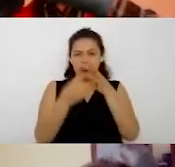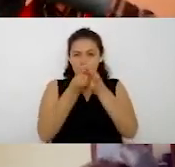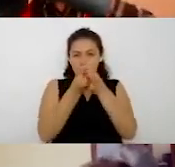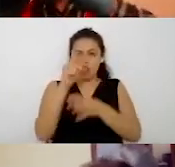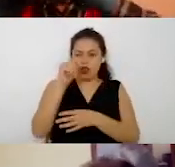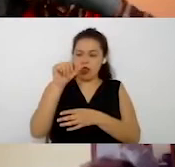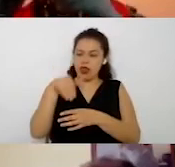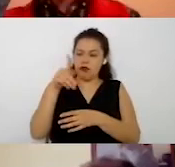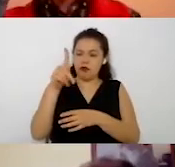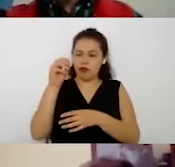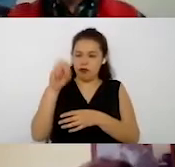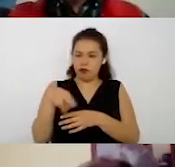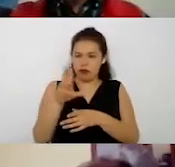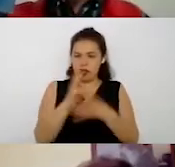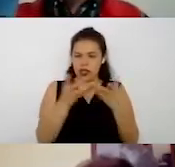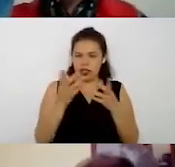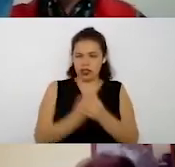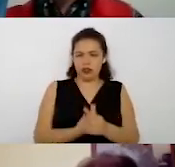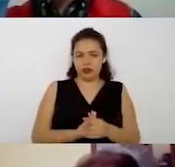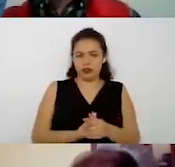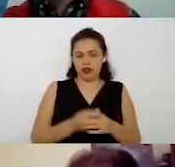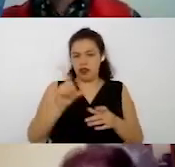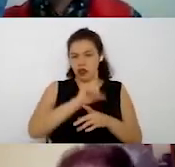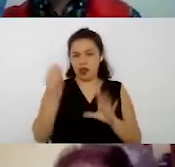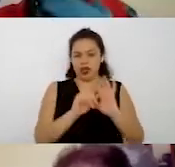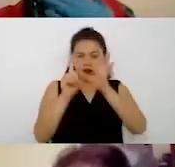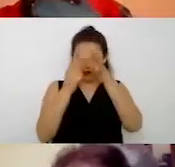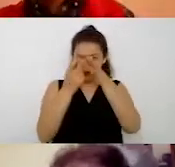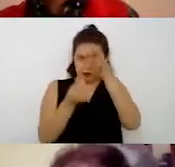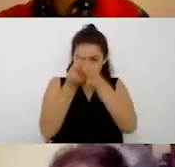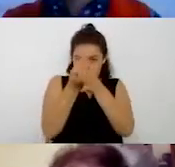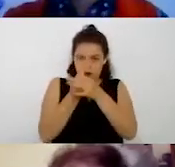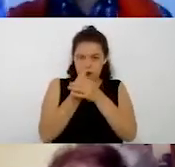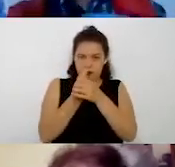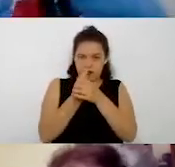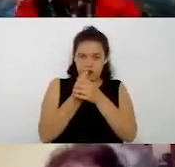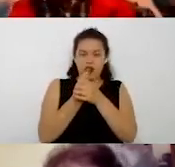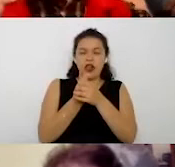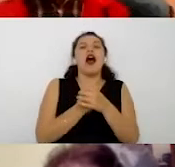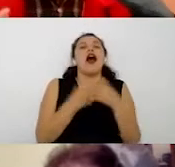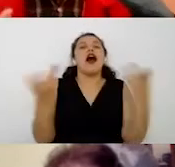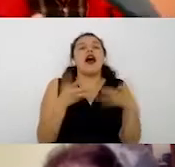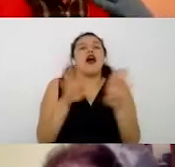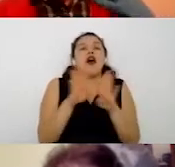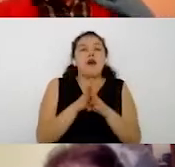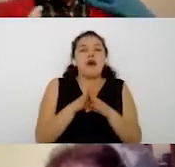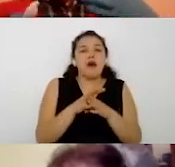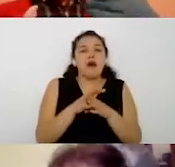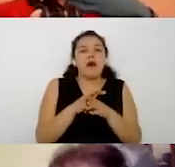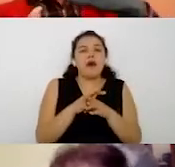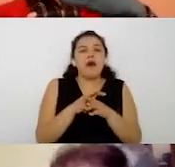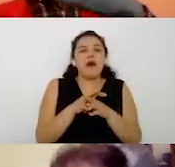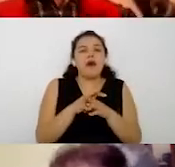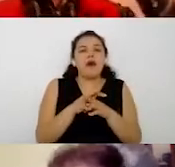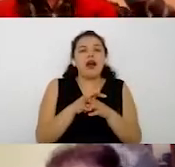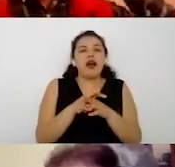¿De acuerdo? Ya que yo tenga esta especie de tampón, lo que voy a proceder a hacer es colocar a la víctima en